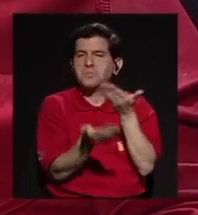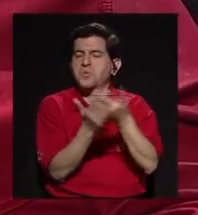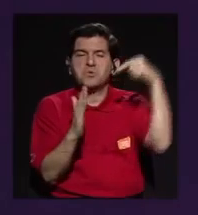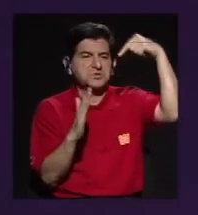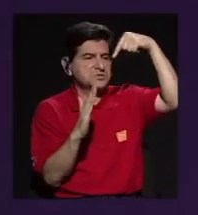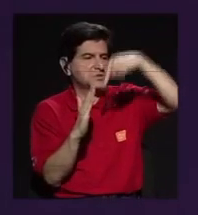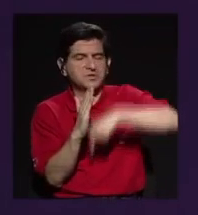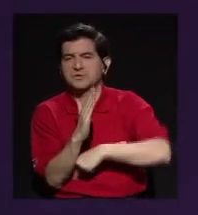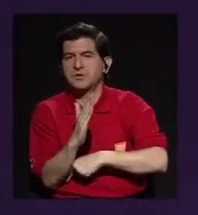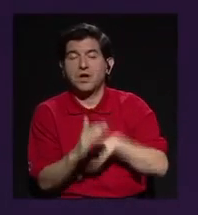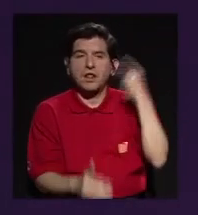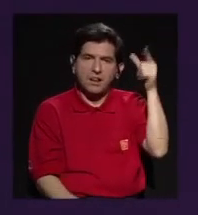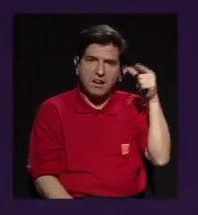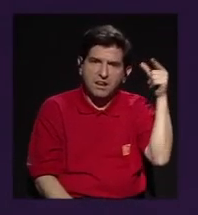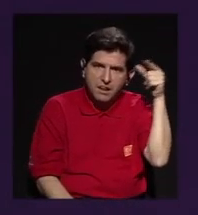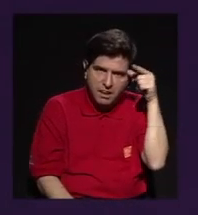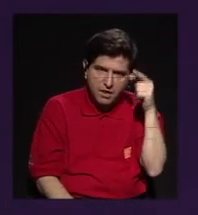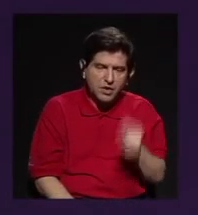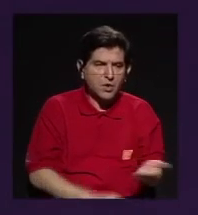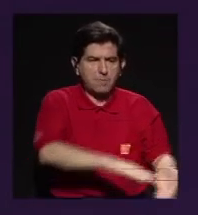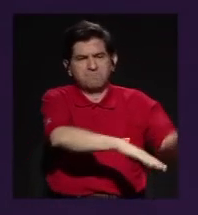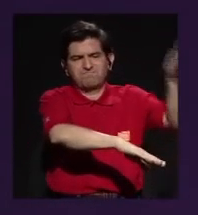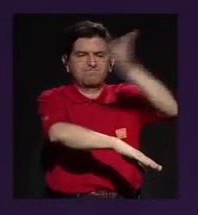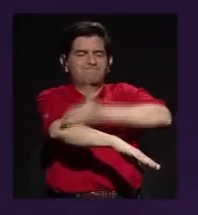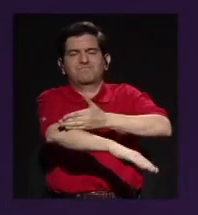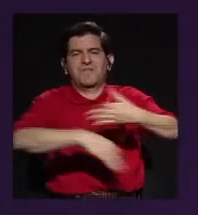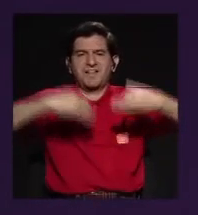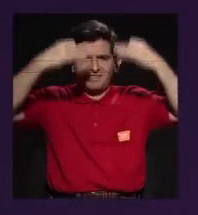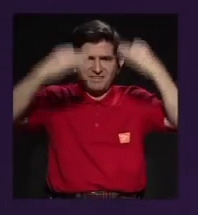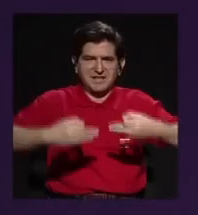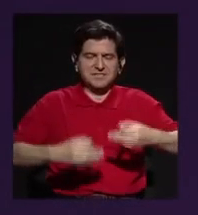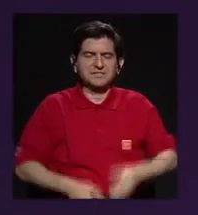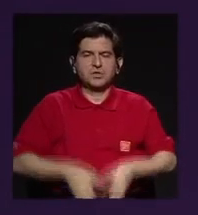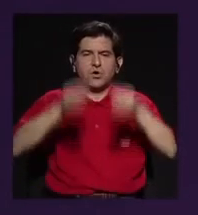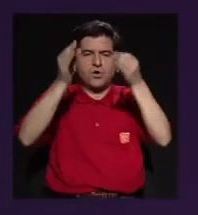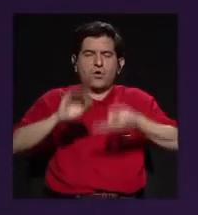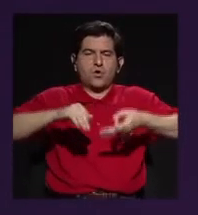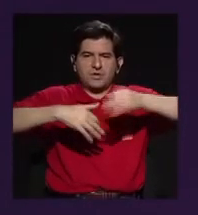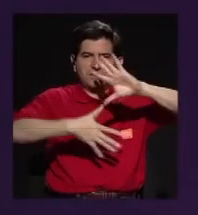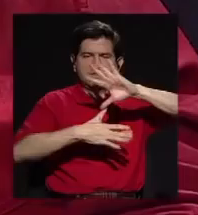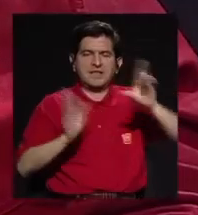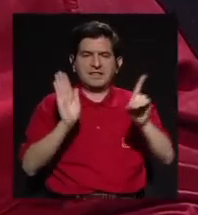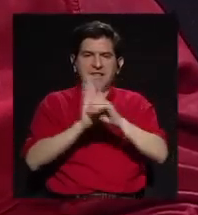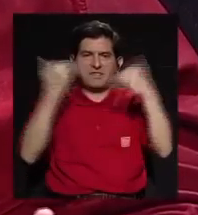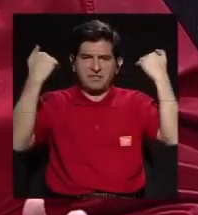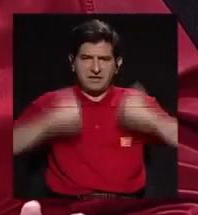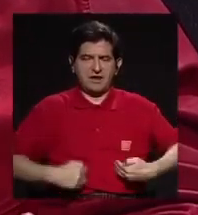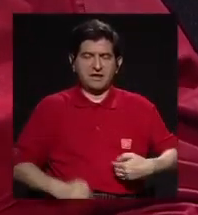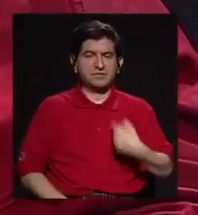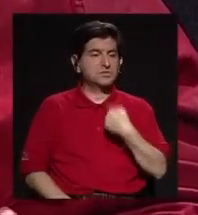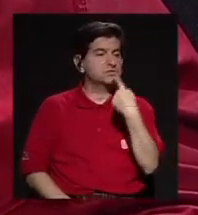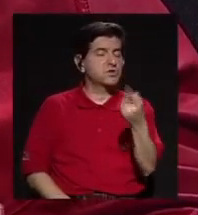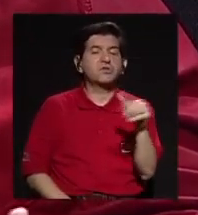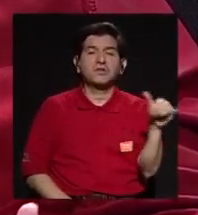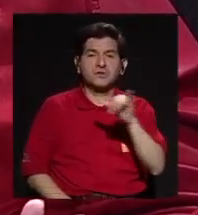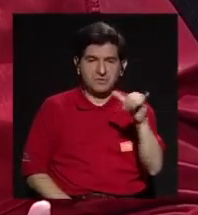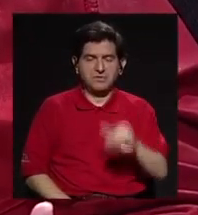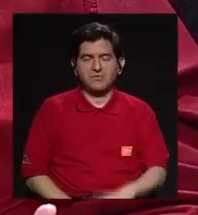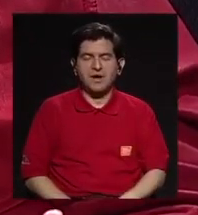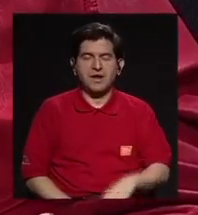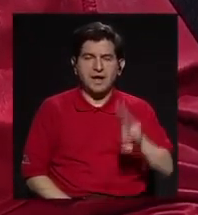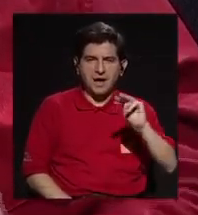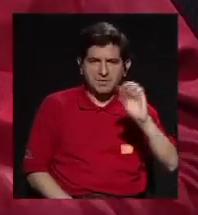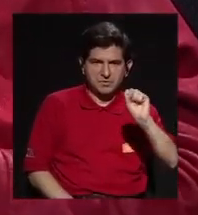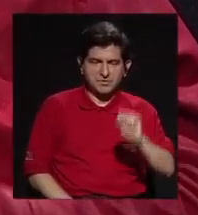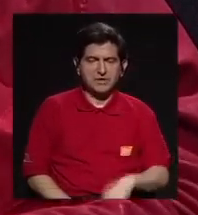fondo, y que obviamente catapulta una decisión como la de la Corte Interamericana de Derechos Humanos. Yo coincido con Montserrat que no es el único hecho